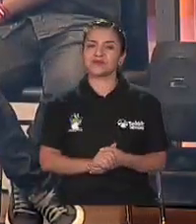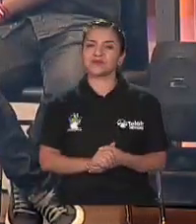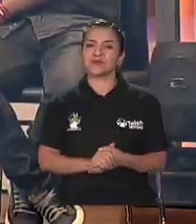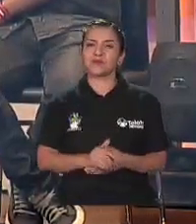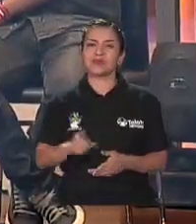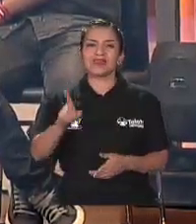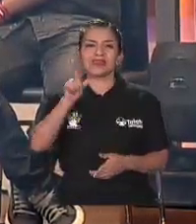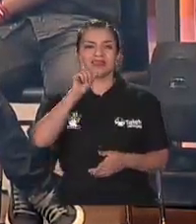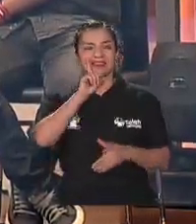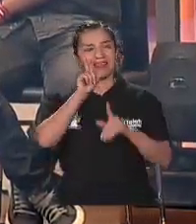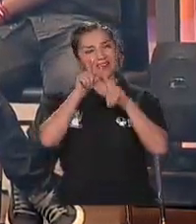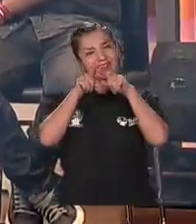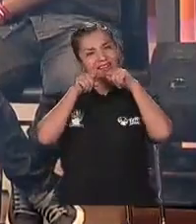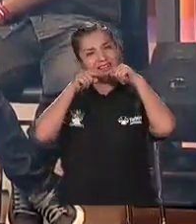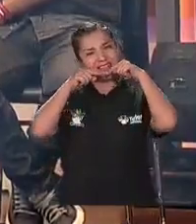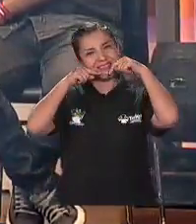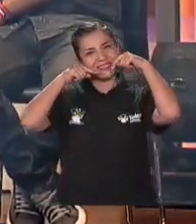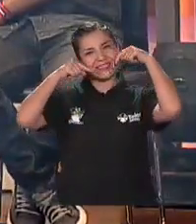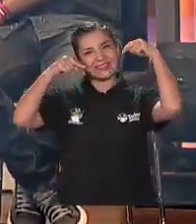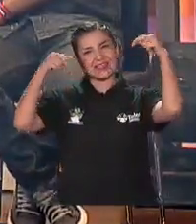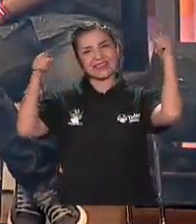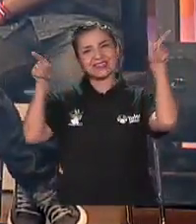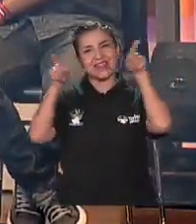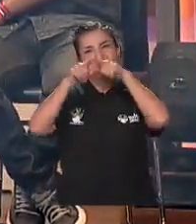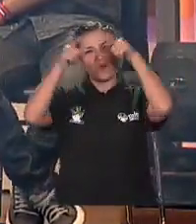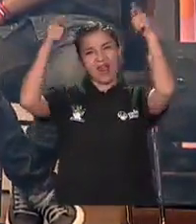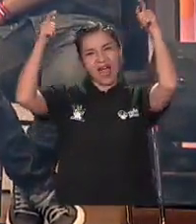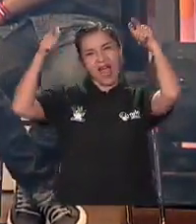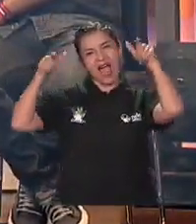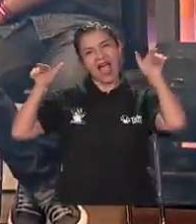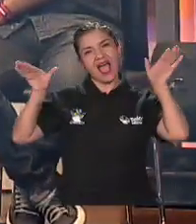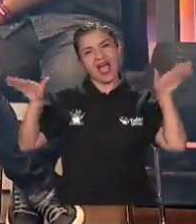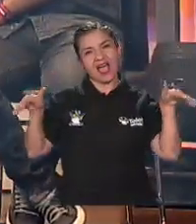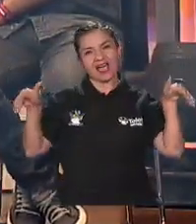Tienes una sonrisa angelical